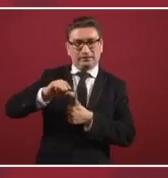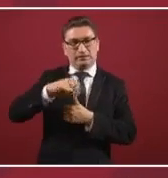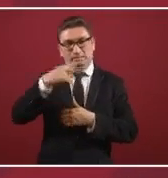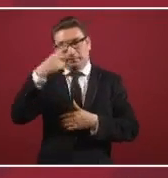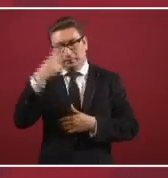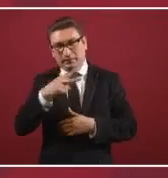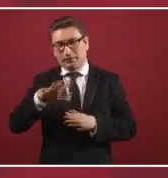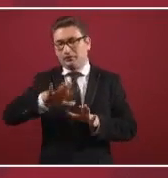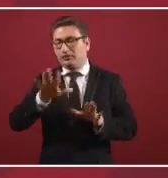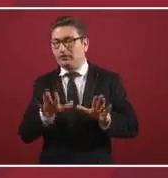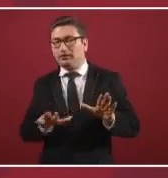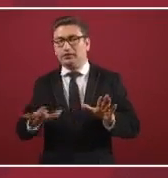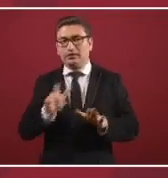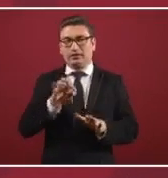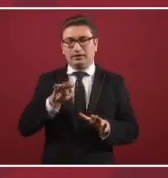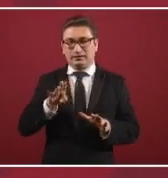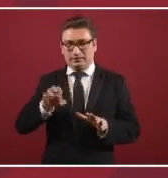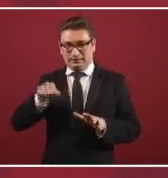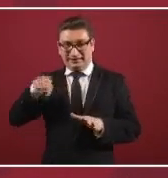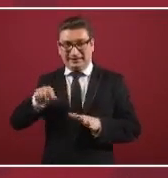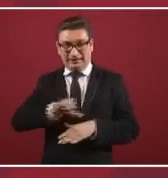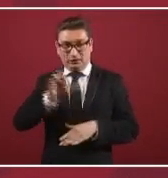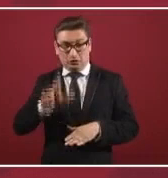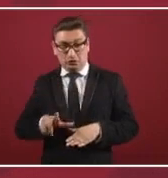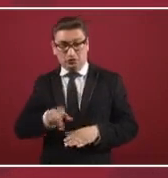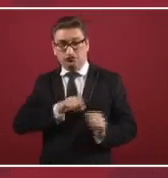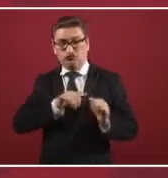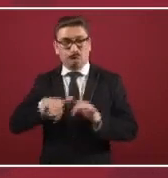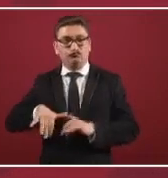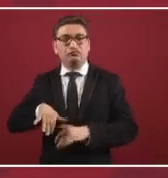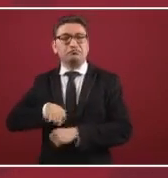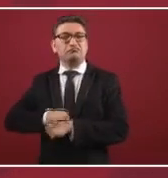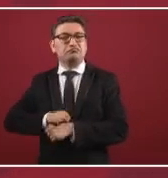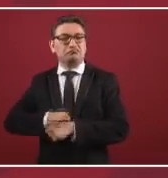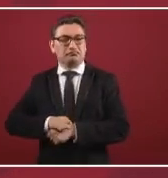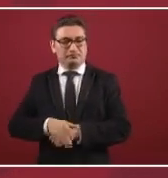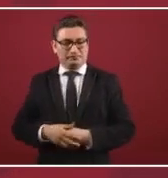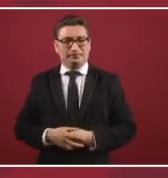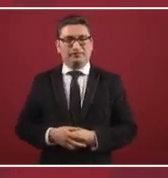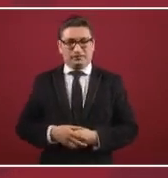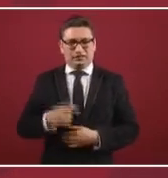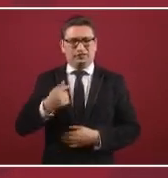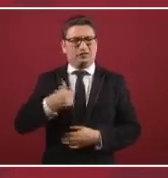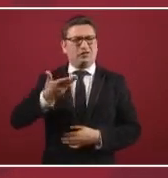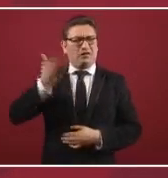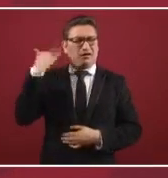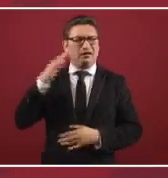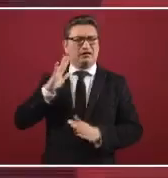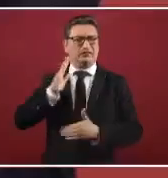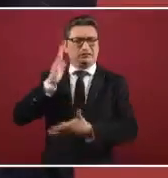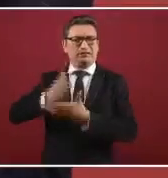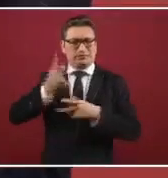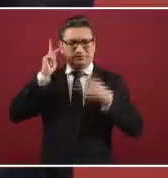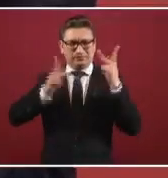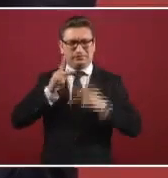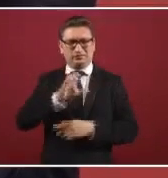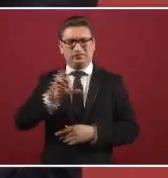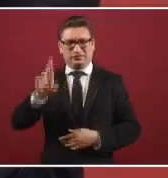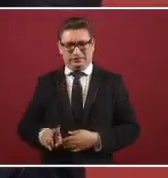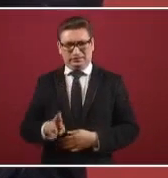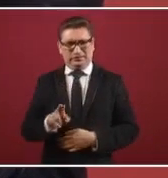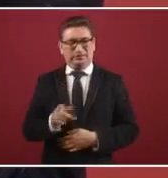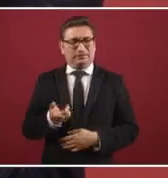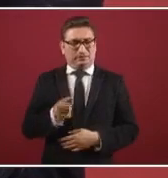Caribe, Costa Rica. Me tocó visitar Costa Rica precisamente